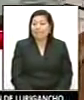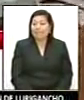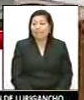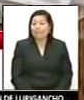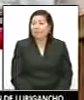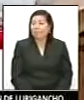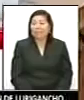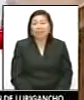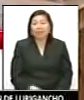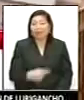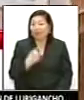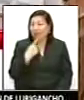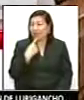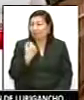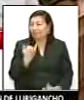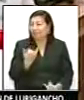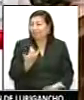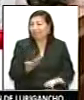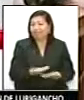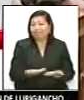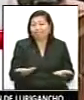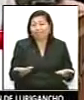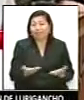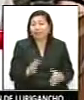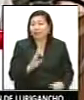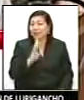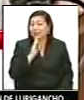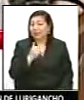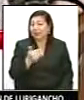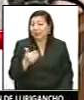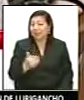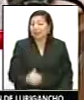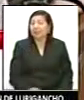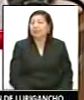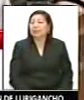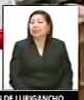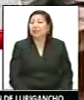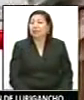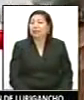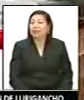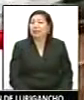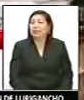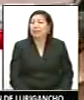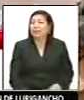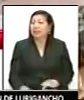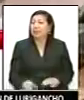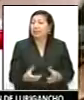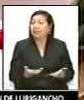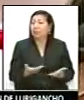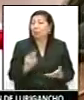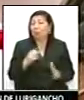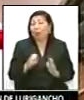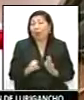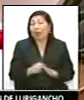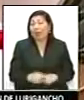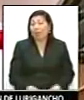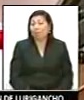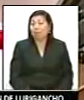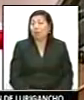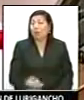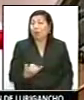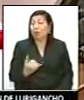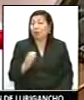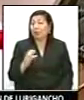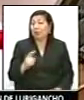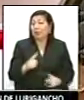voy a redundar en los argumentos que ya han hecho los colegas. Simplemente vamos a ejemplificar un caso. Hoy la CTS